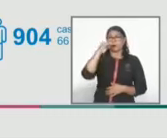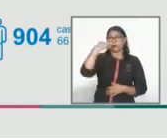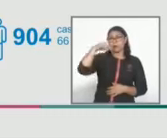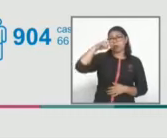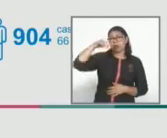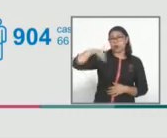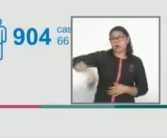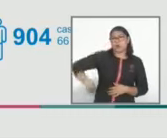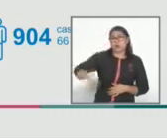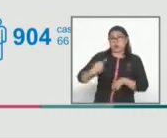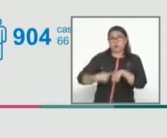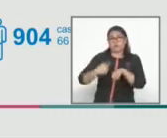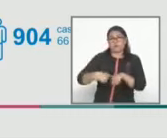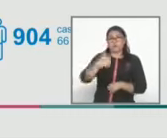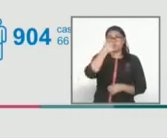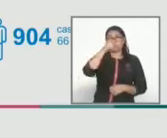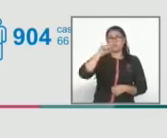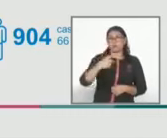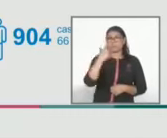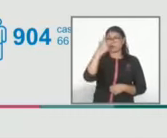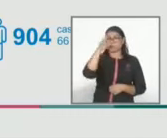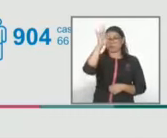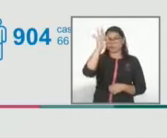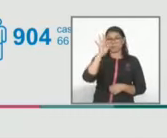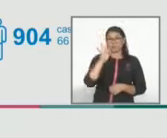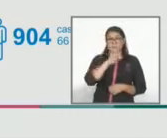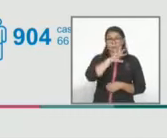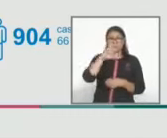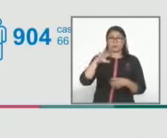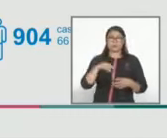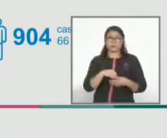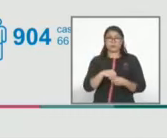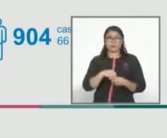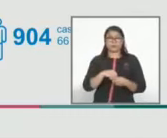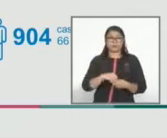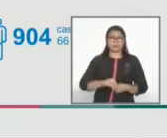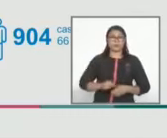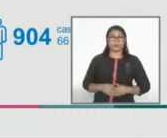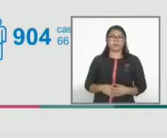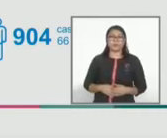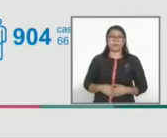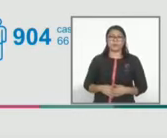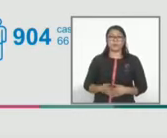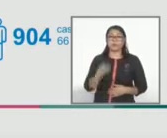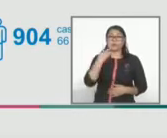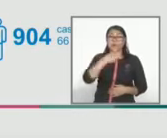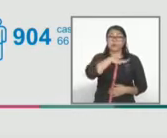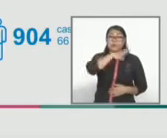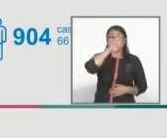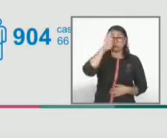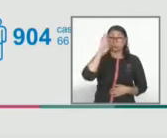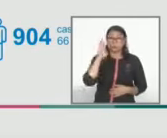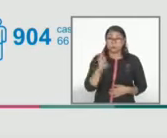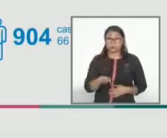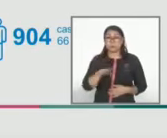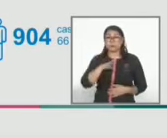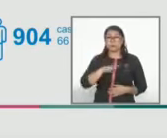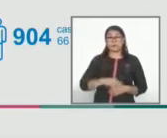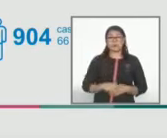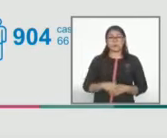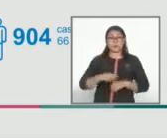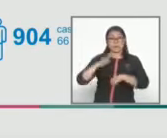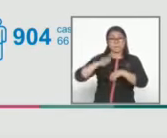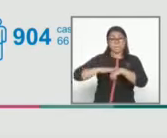insuficiencia renal en 6.8% de los casos. Asimismo, estas defunciones se han presentado con